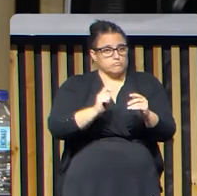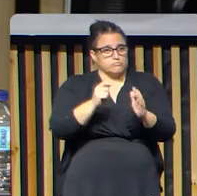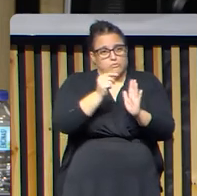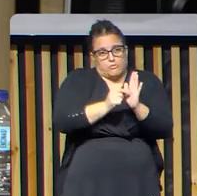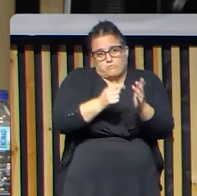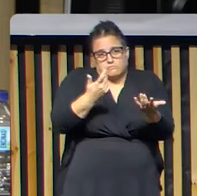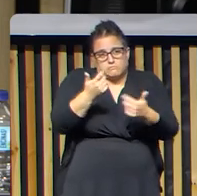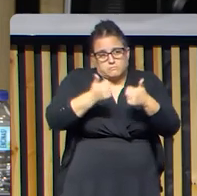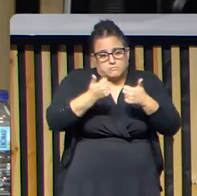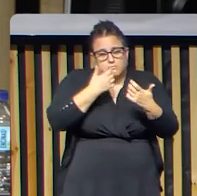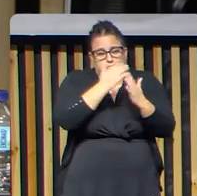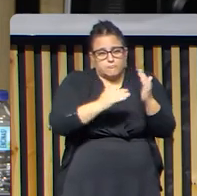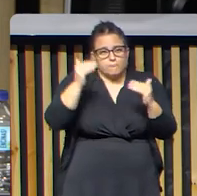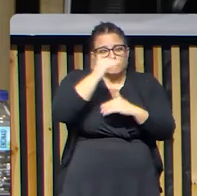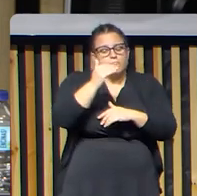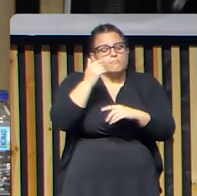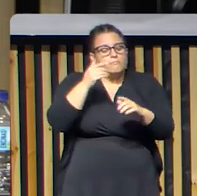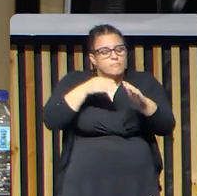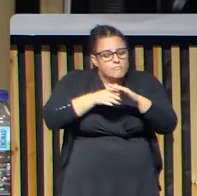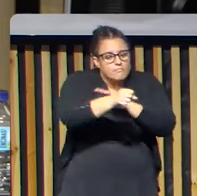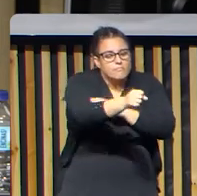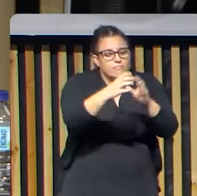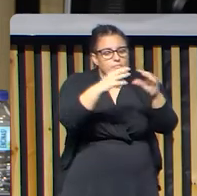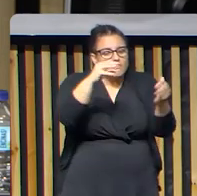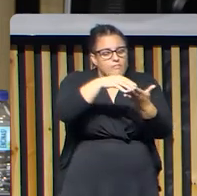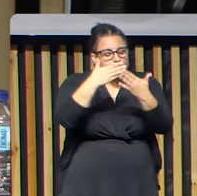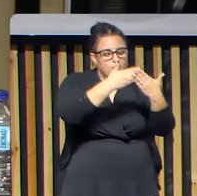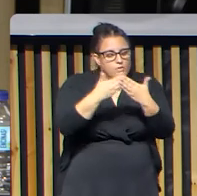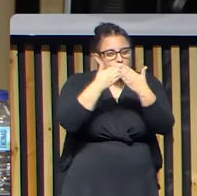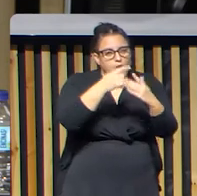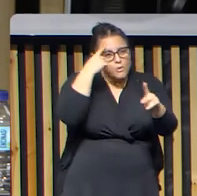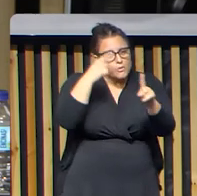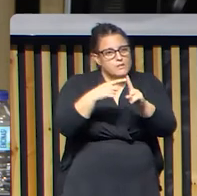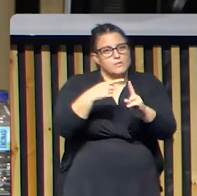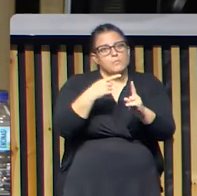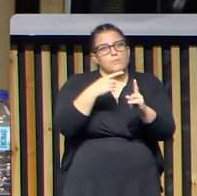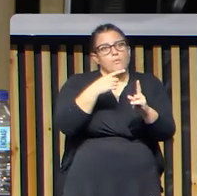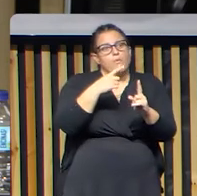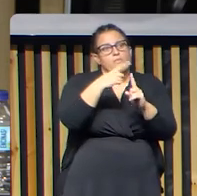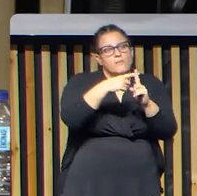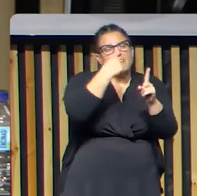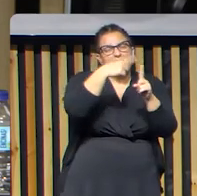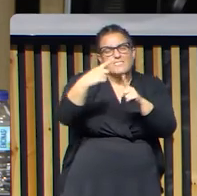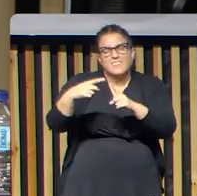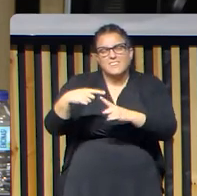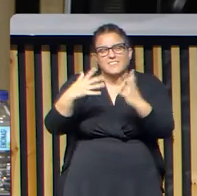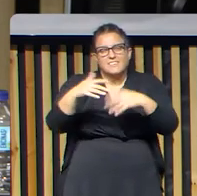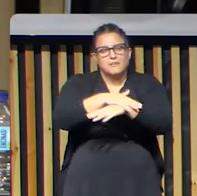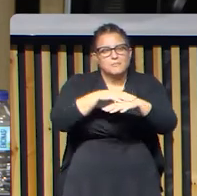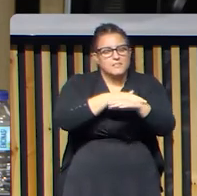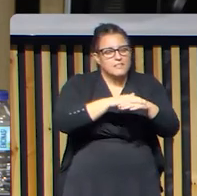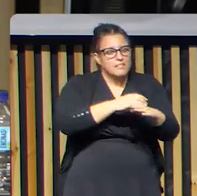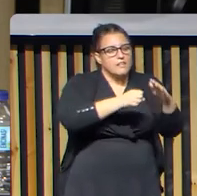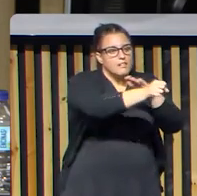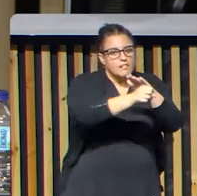específica para ser garantes En diferentes niveles de la administración de que los documentos que se expiden